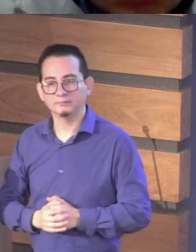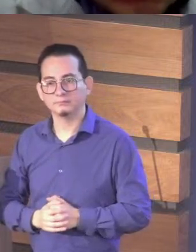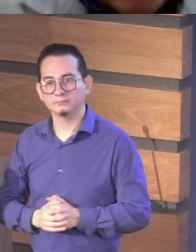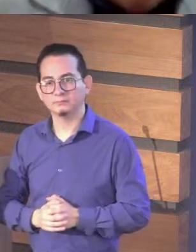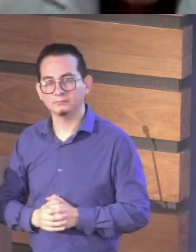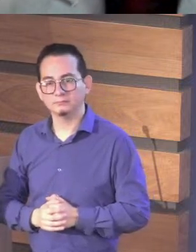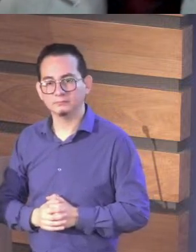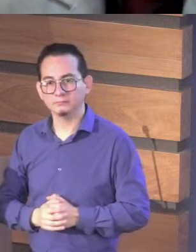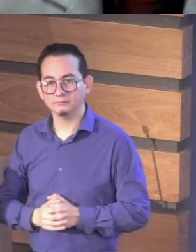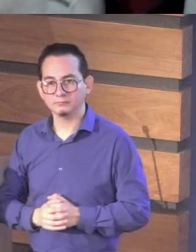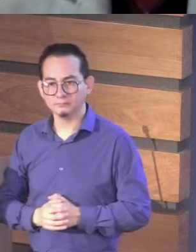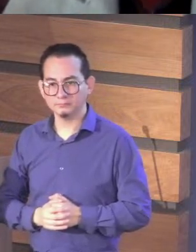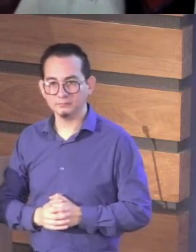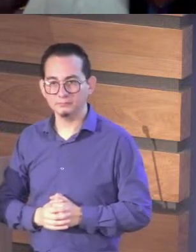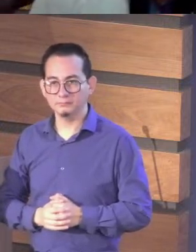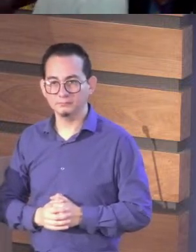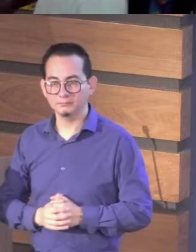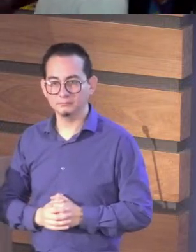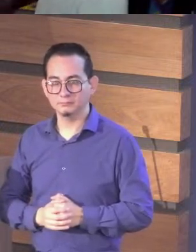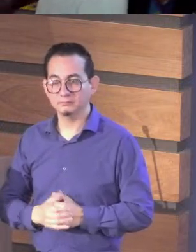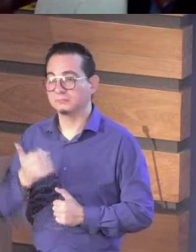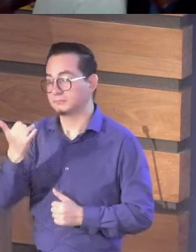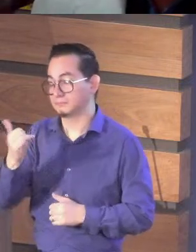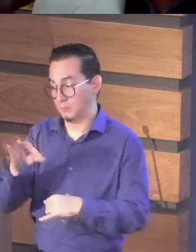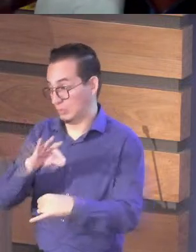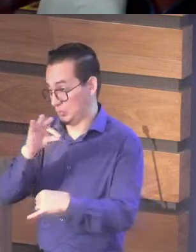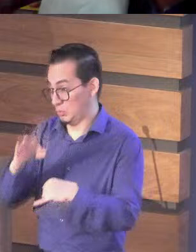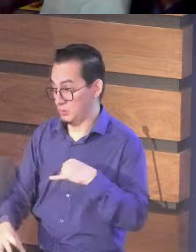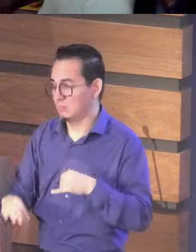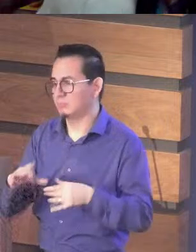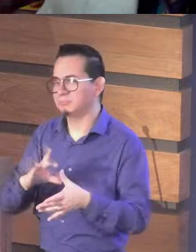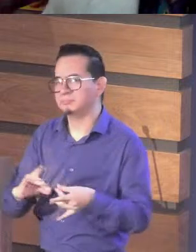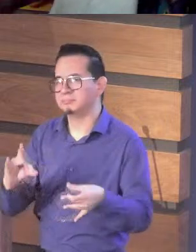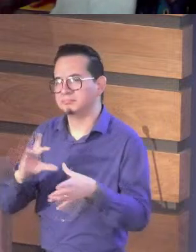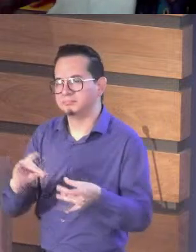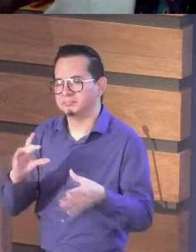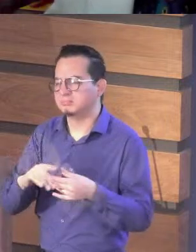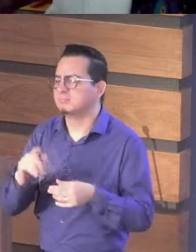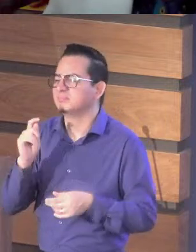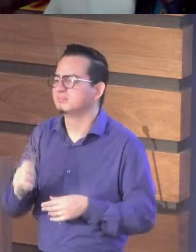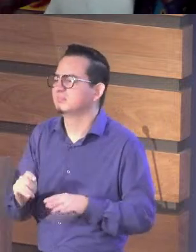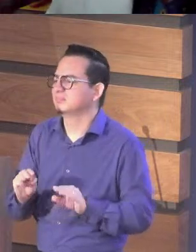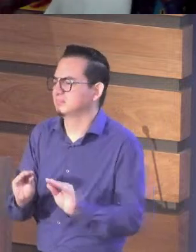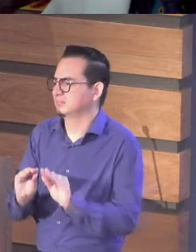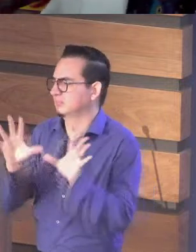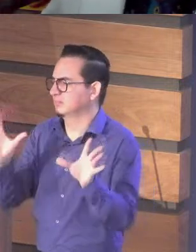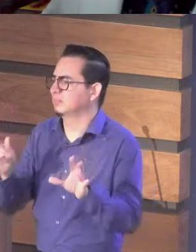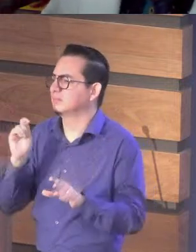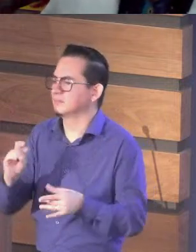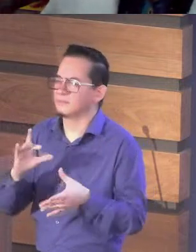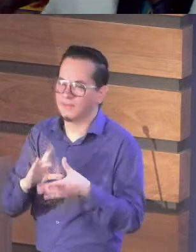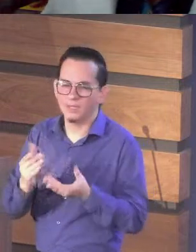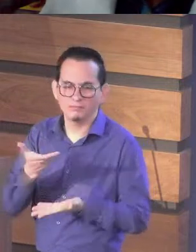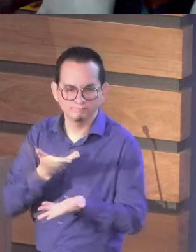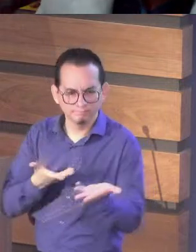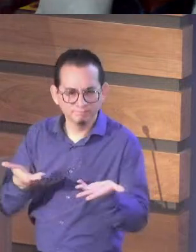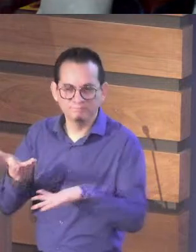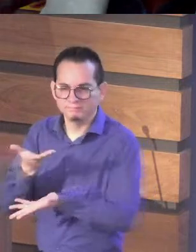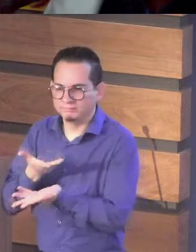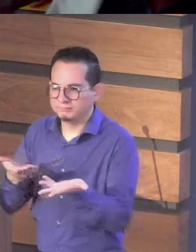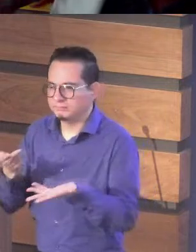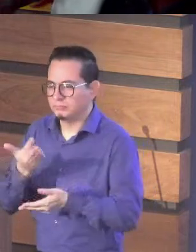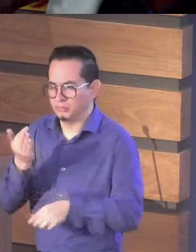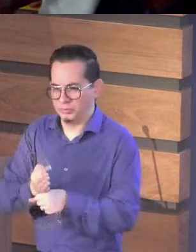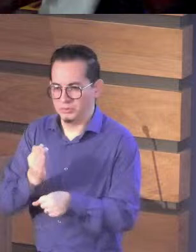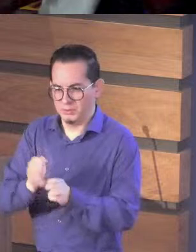Bueno, como conclusiones, ya hablamos un poquito de las conclusiones, sin embargo, vamos a aclarar unos